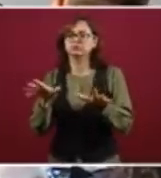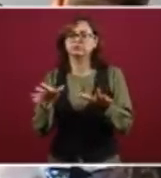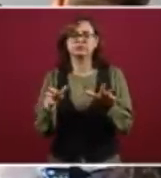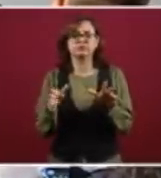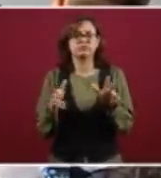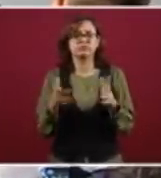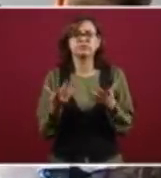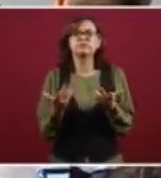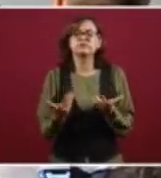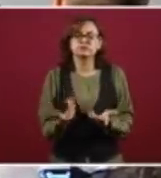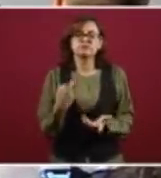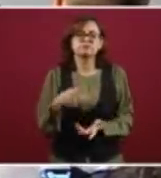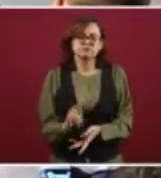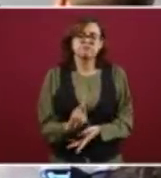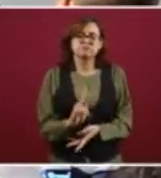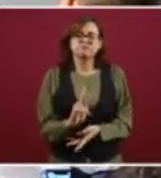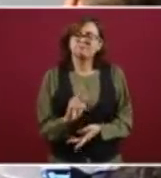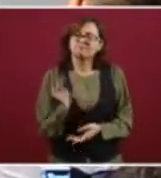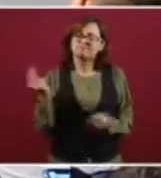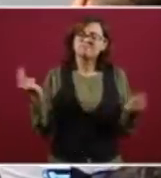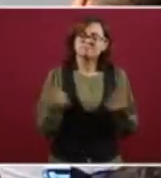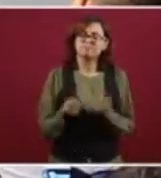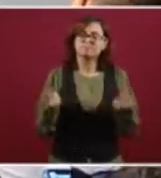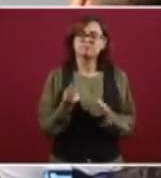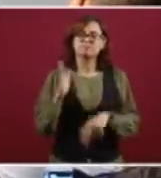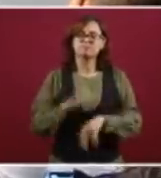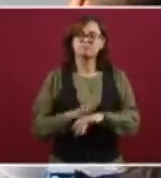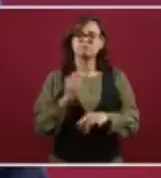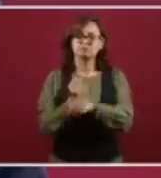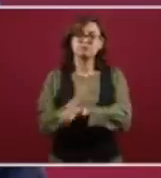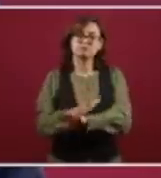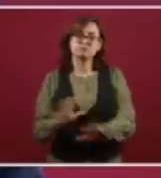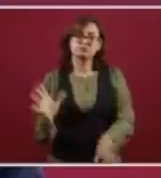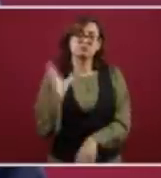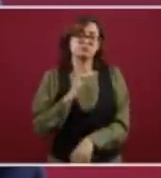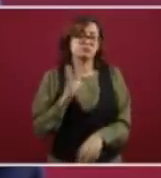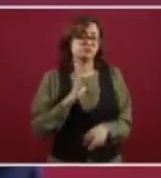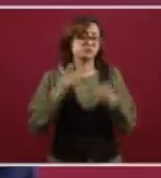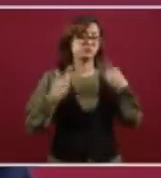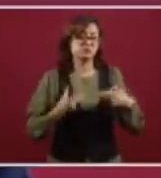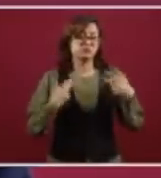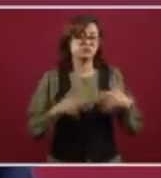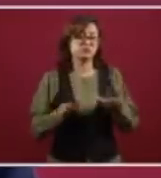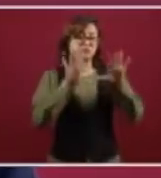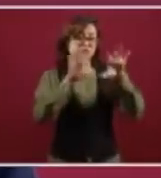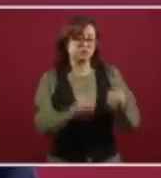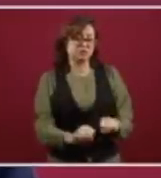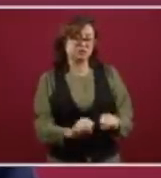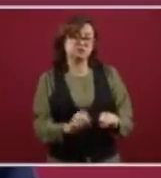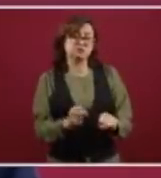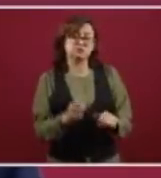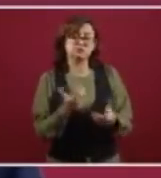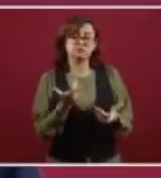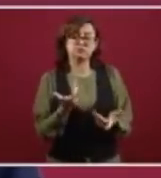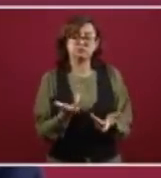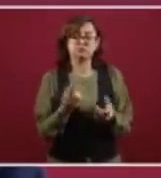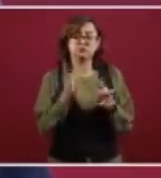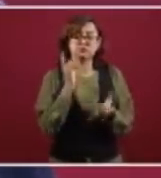pero al mismo tiempo sí tenemos que dar a conocer que hay detenidos. Nada más vamos a cuidar